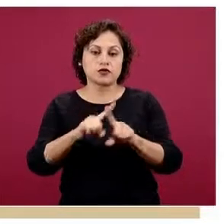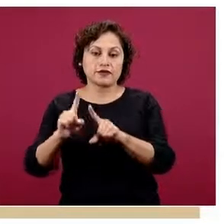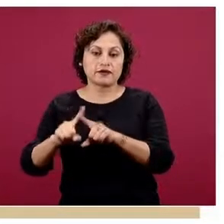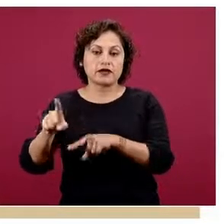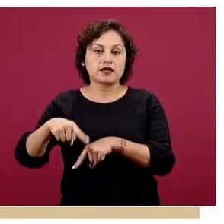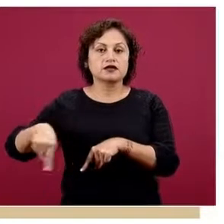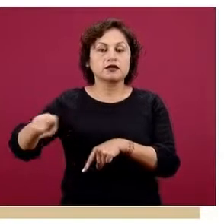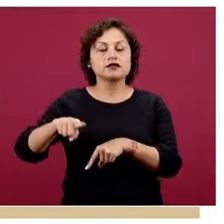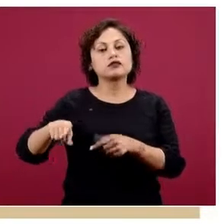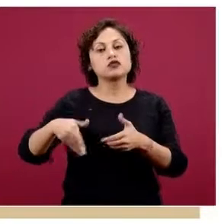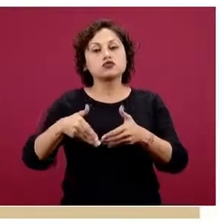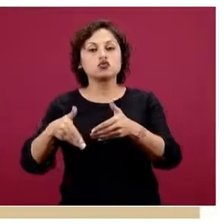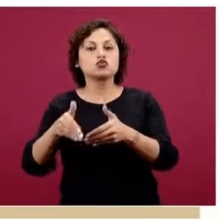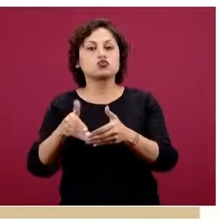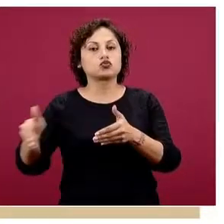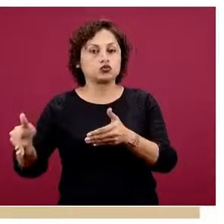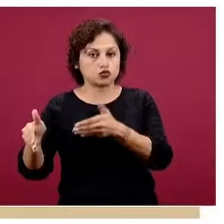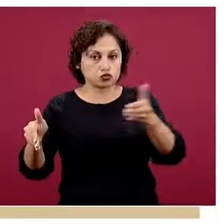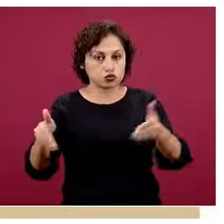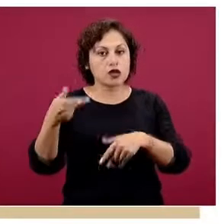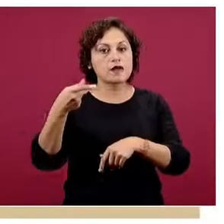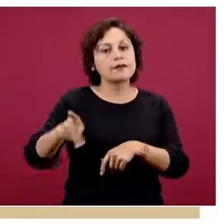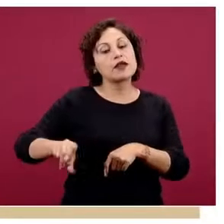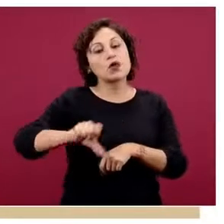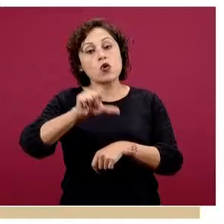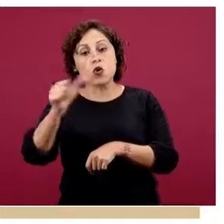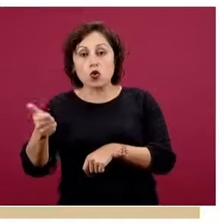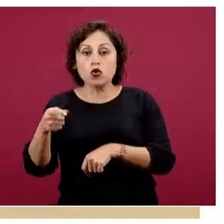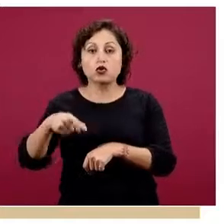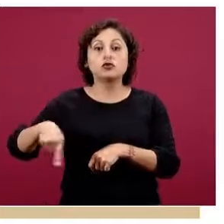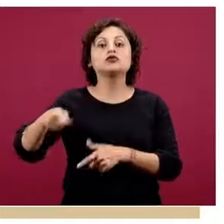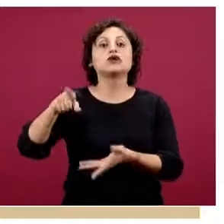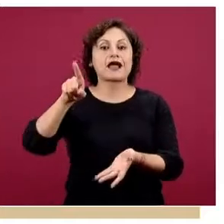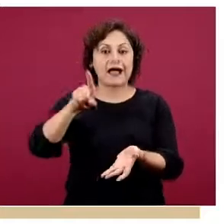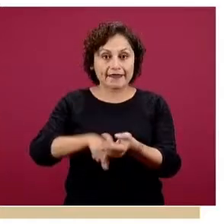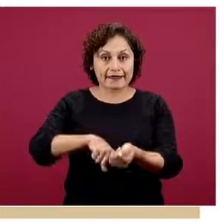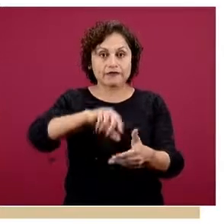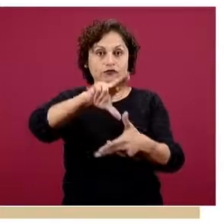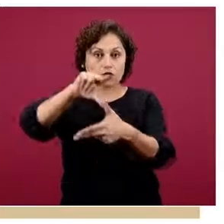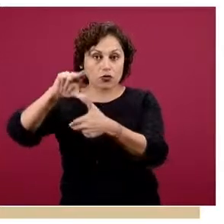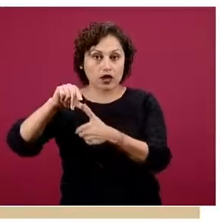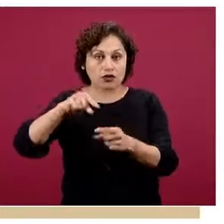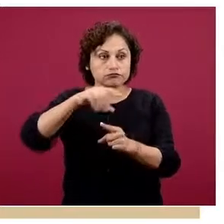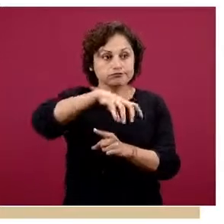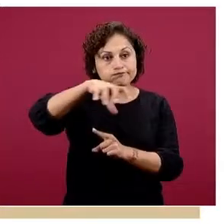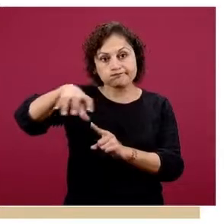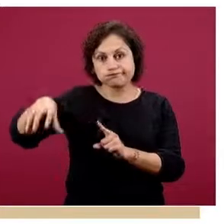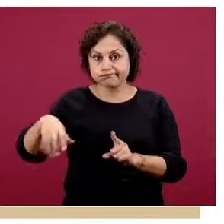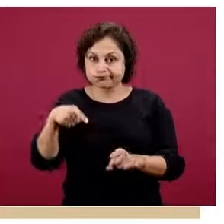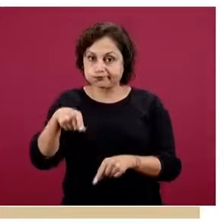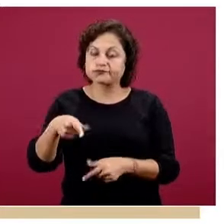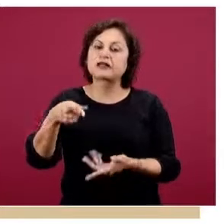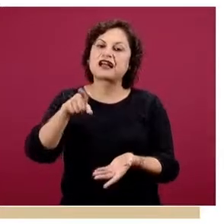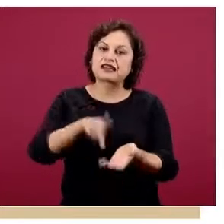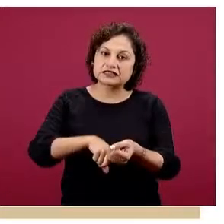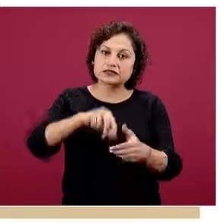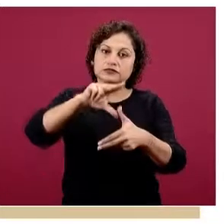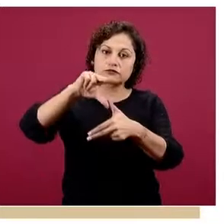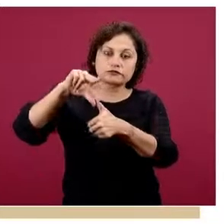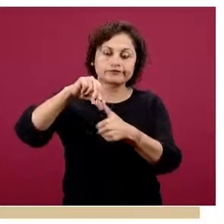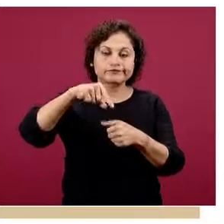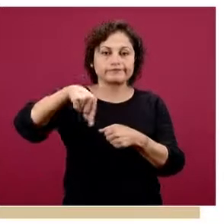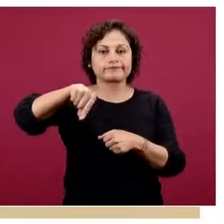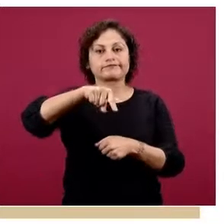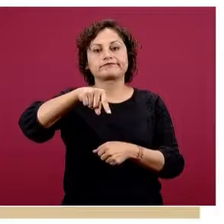de trayectoria, pero el resto de unidades estaban dentro de la trayectoria del huracán. Y entonces esas unidades había que